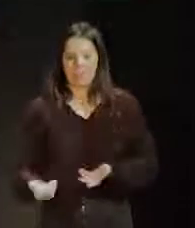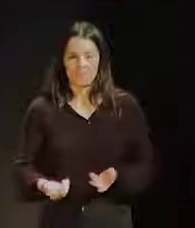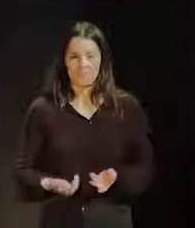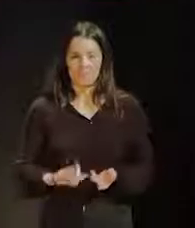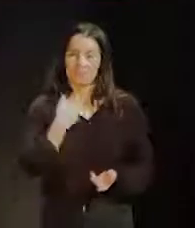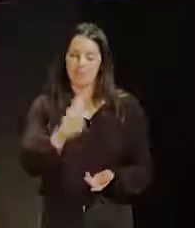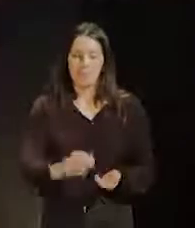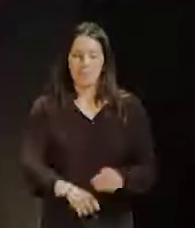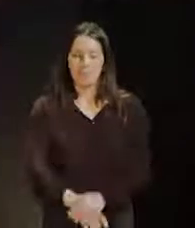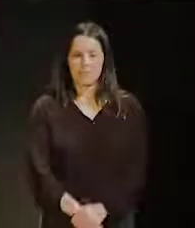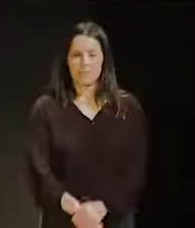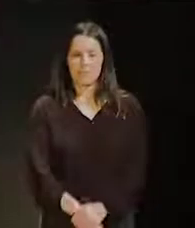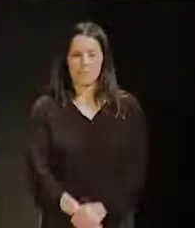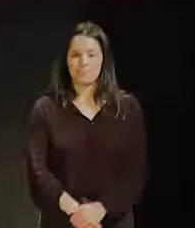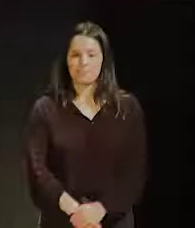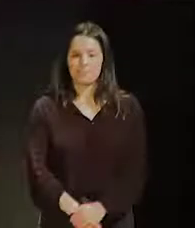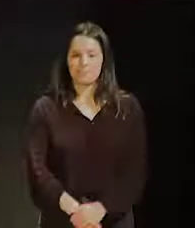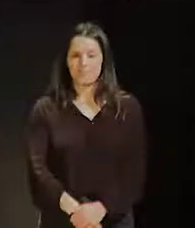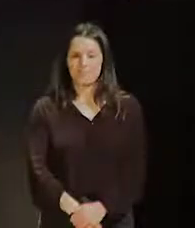¿no?